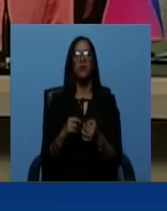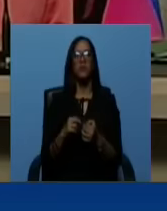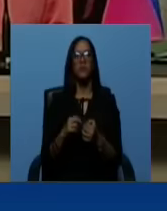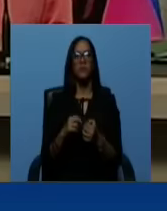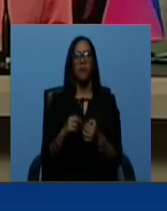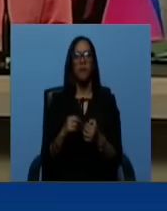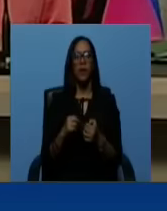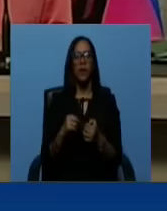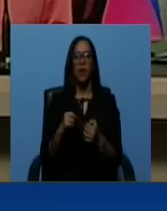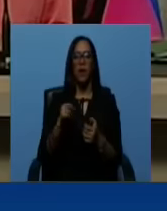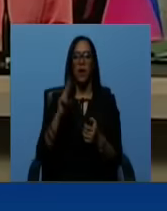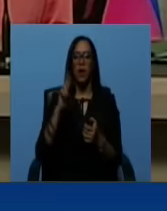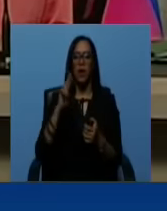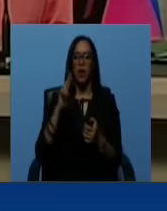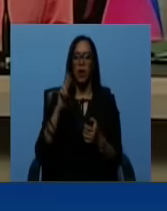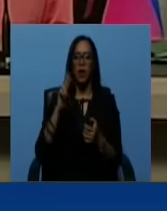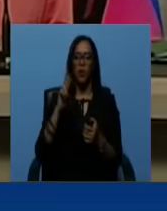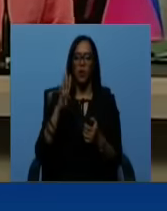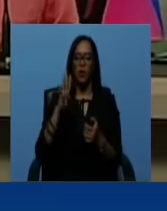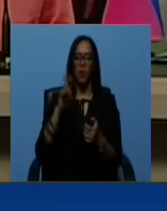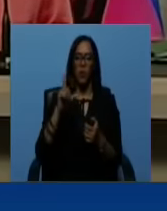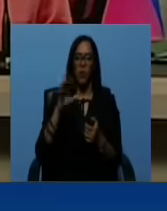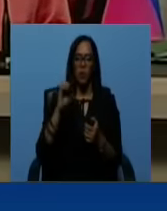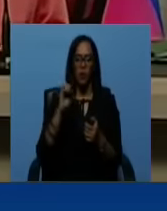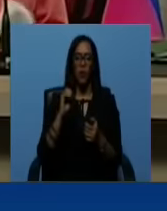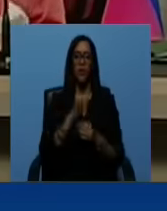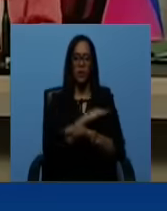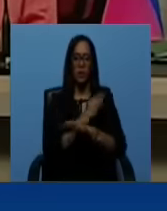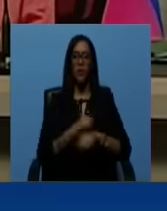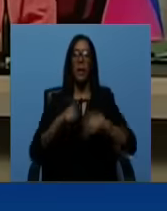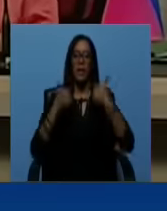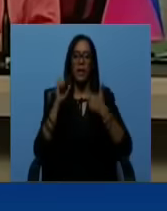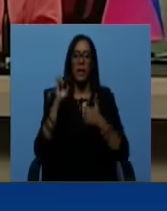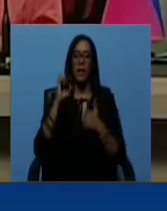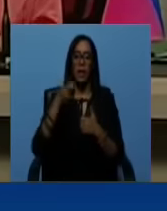El rublo, que se ha fortalecido más que